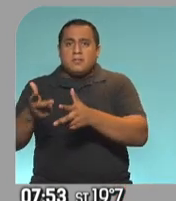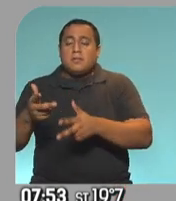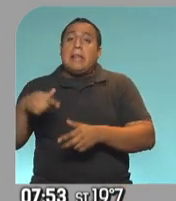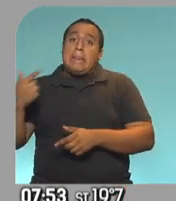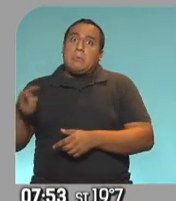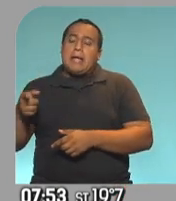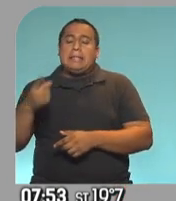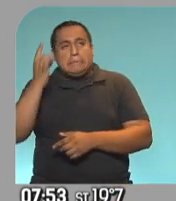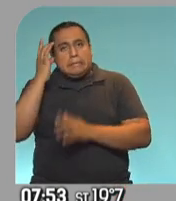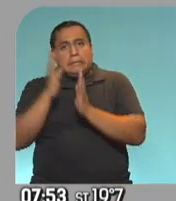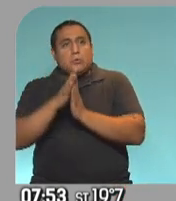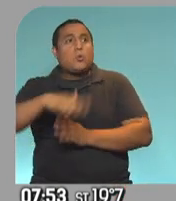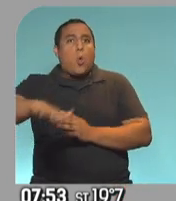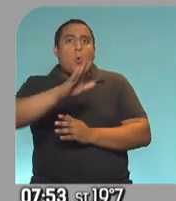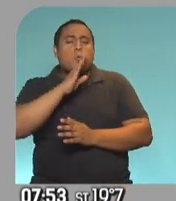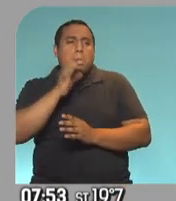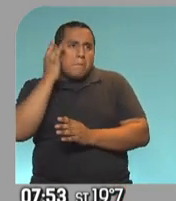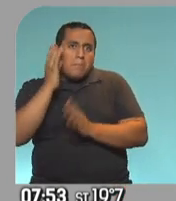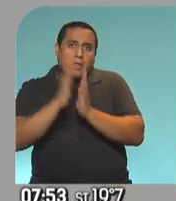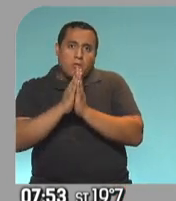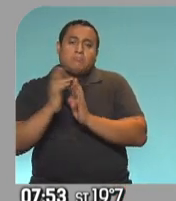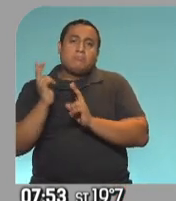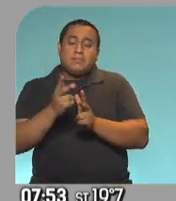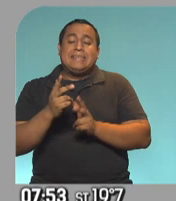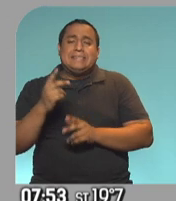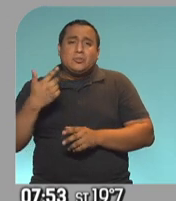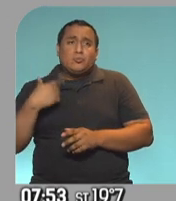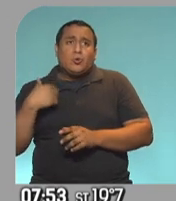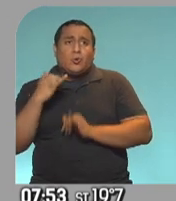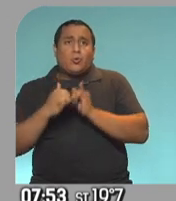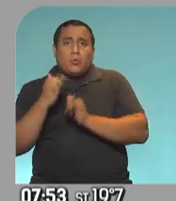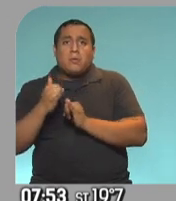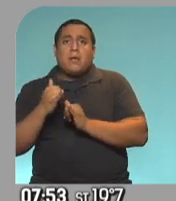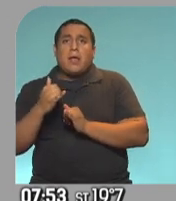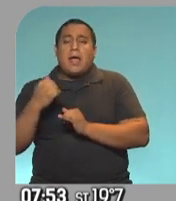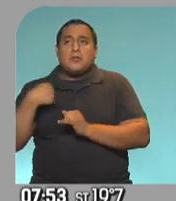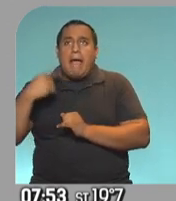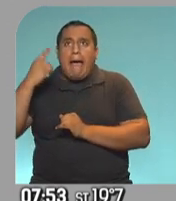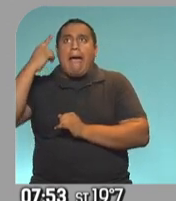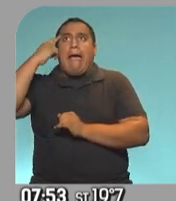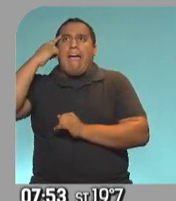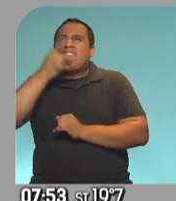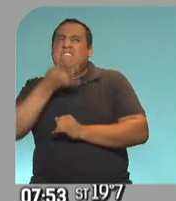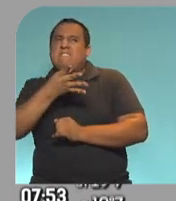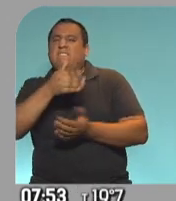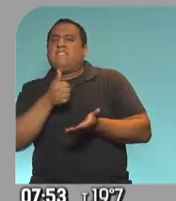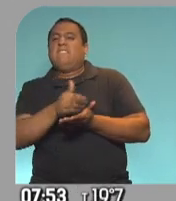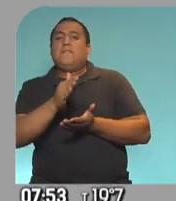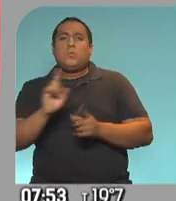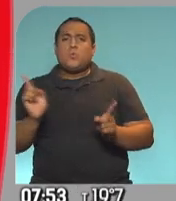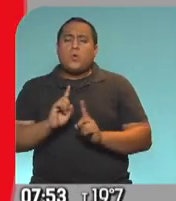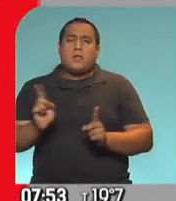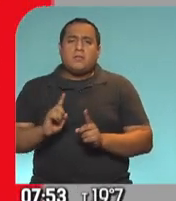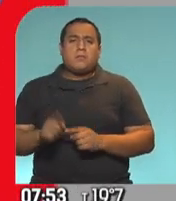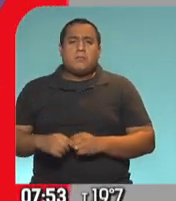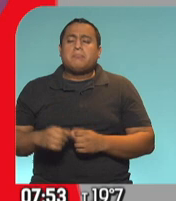disculpó con toda la comunidad judía y aseguró que sus declaraciones no las formuló en forma despectiva expresiones